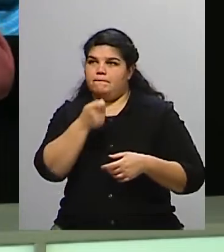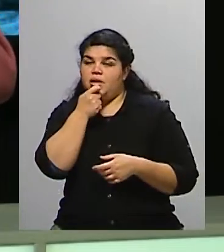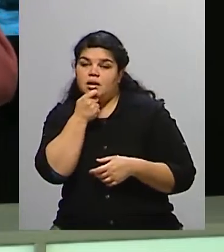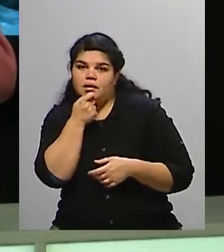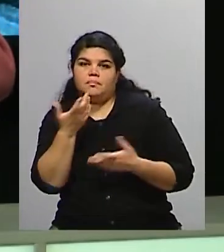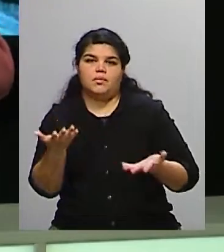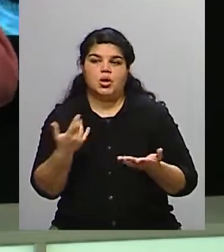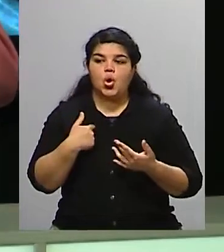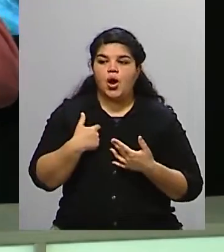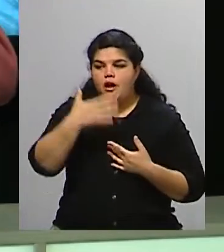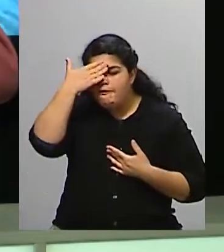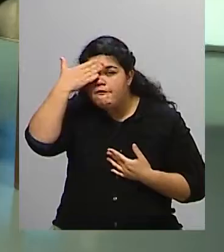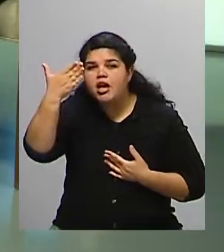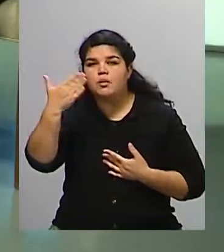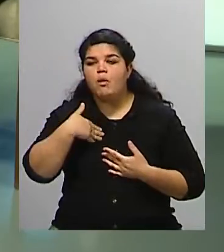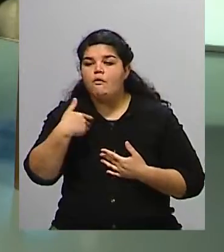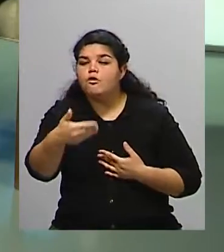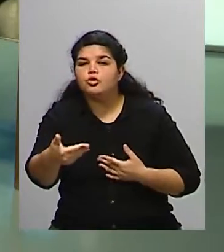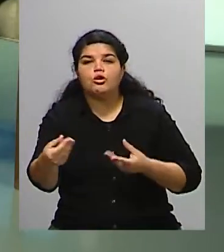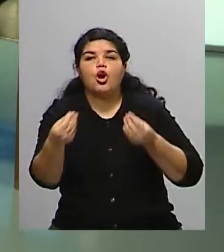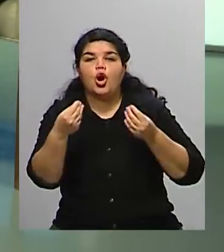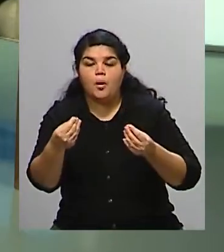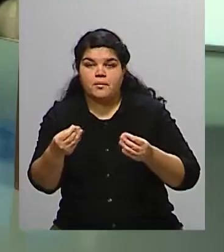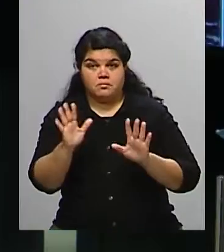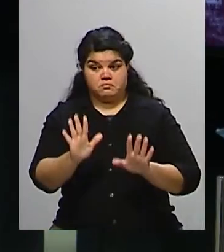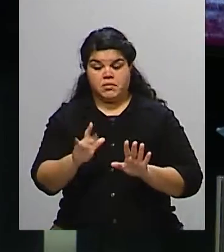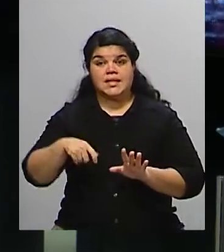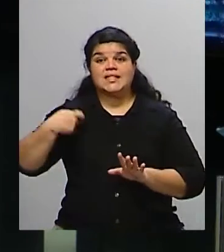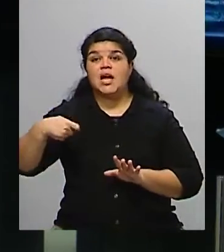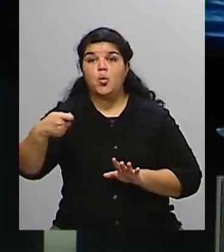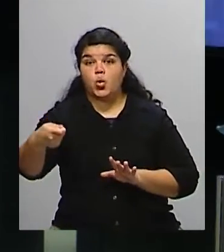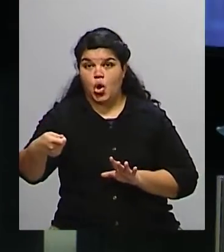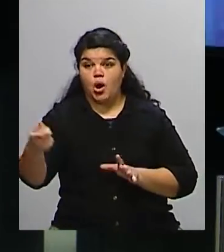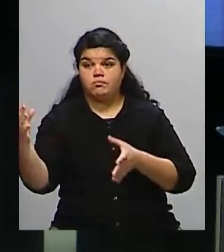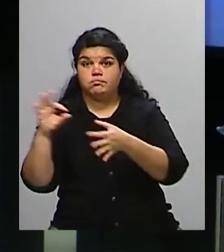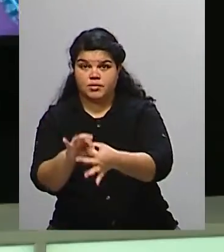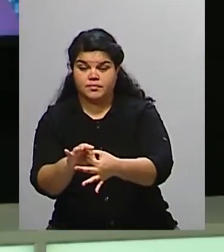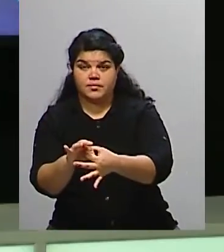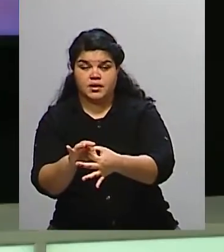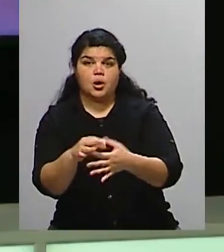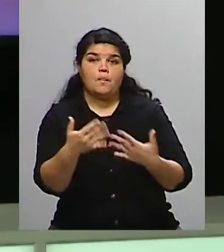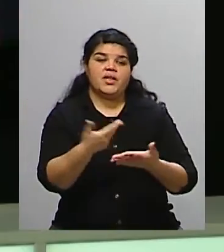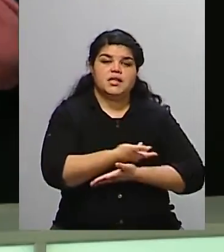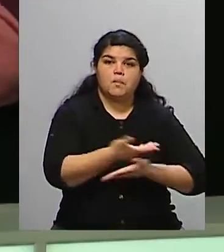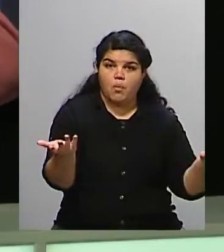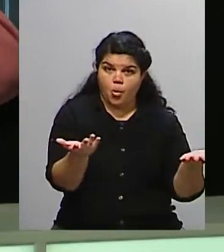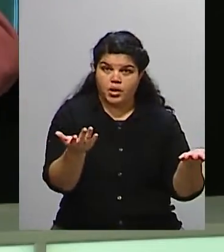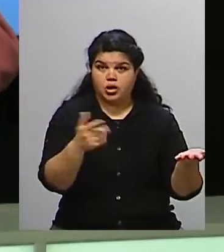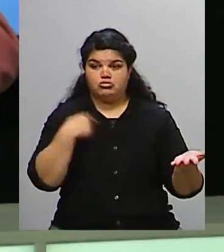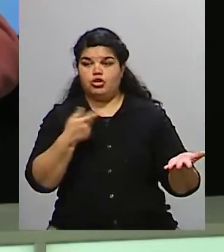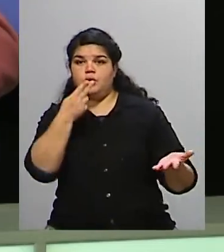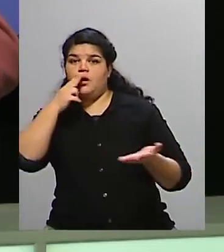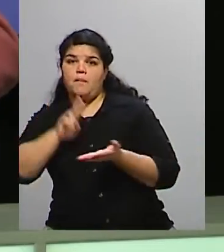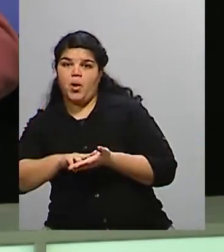sabe con qué gravedad. Entonces los sistemas de salud se cubren en forma de seguro, ya sea público, que todos aportamos en impuestos y se asignan los recursos, o